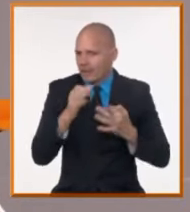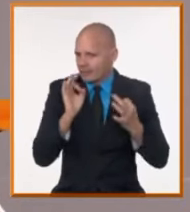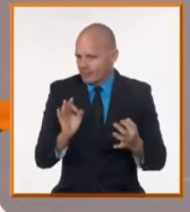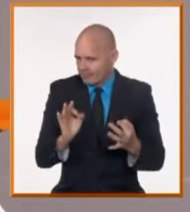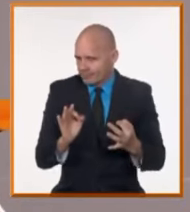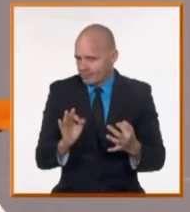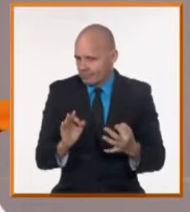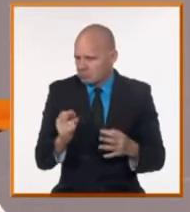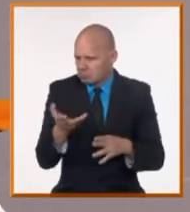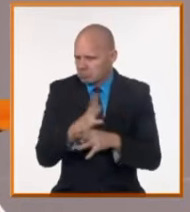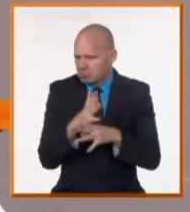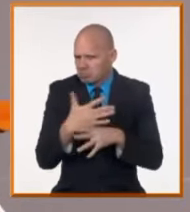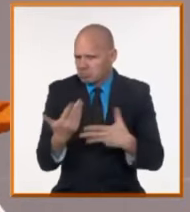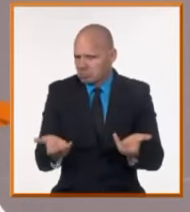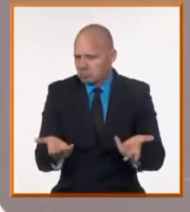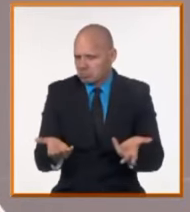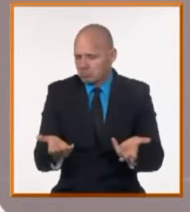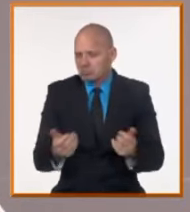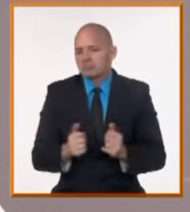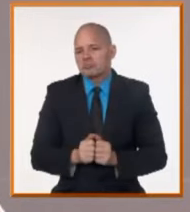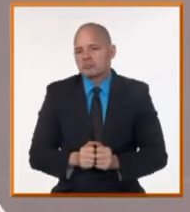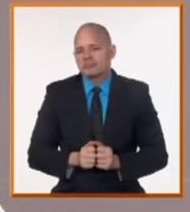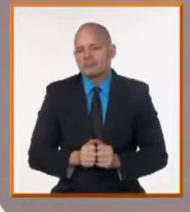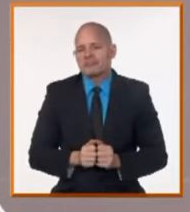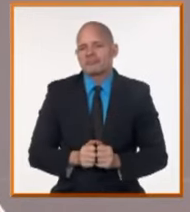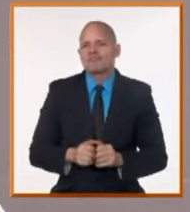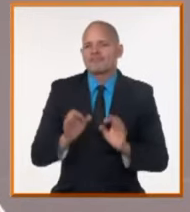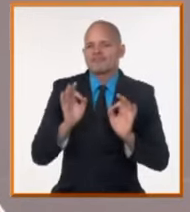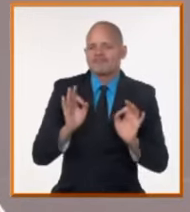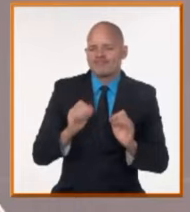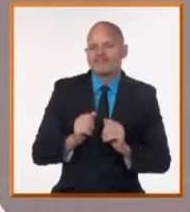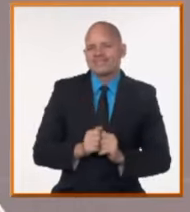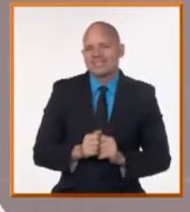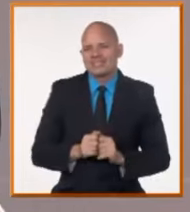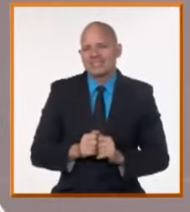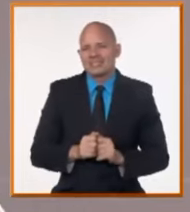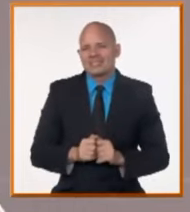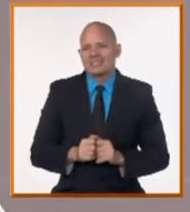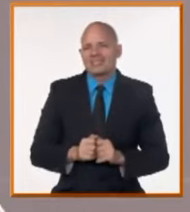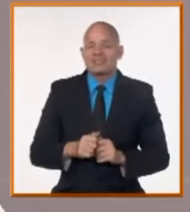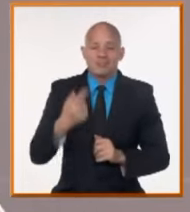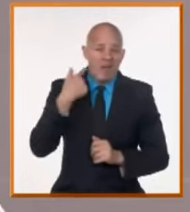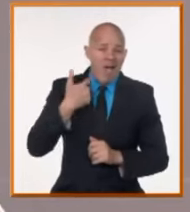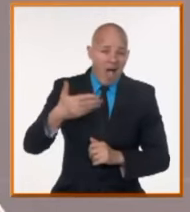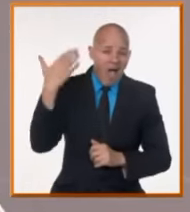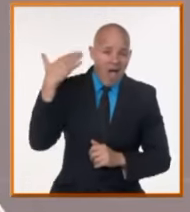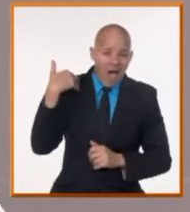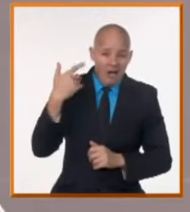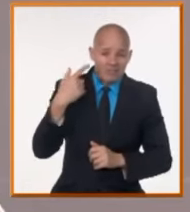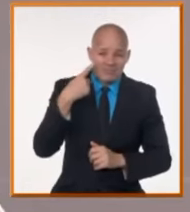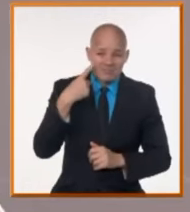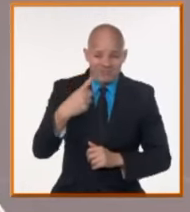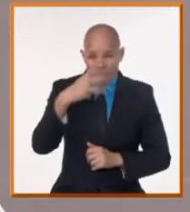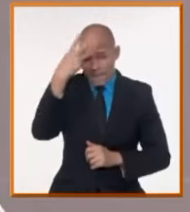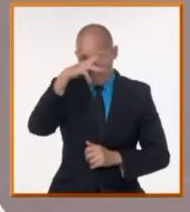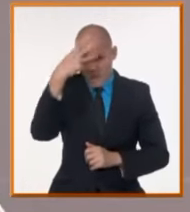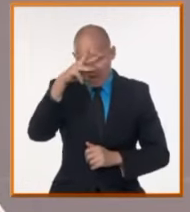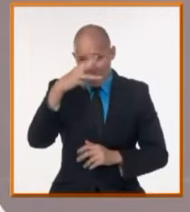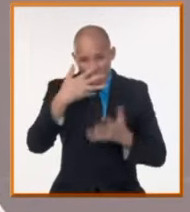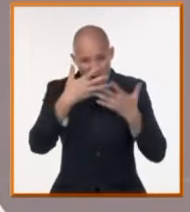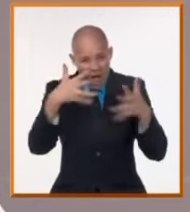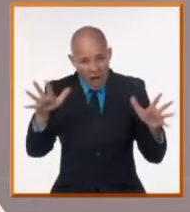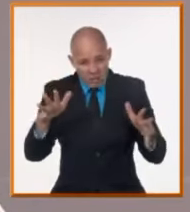minutos, luego de la aplicación de lo que era el mito del destino manifiesto para despojar a México, como decía Lier, de la mayor